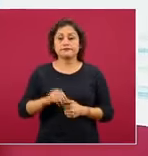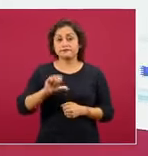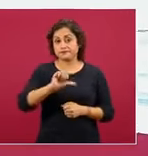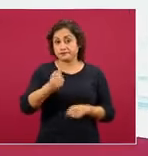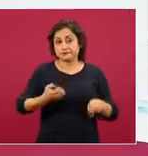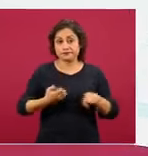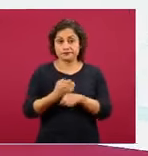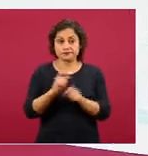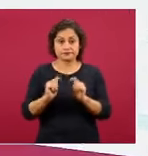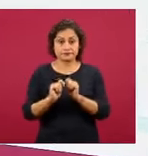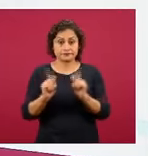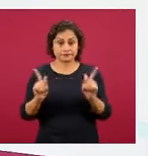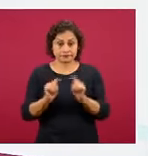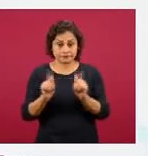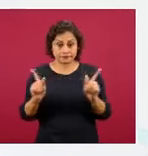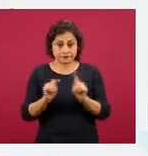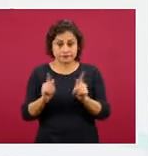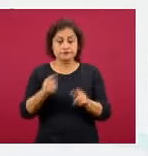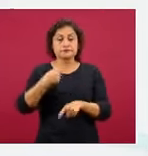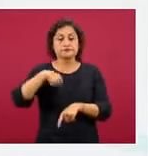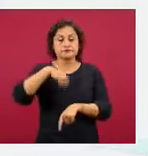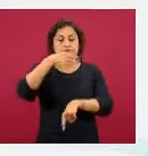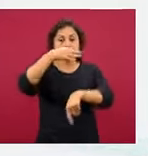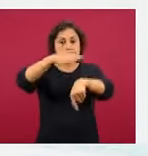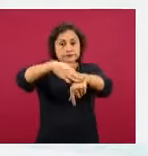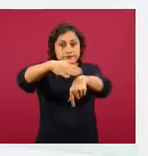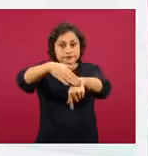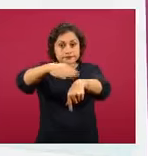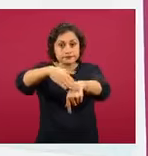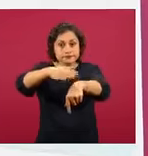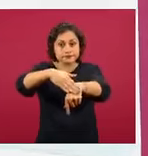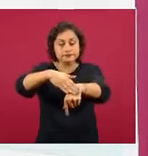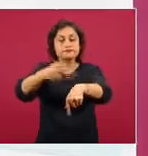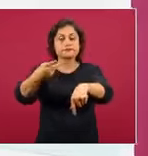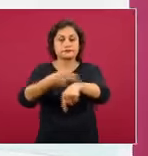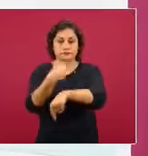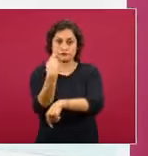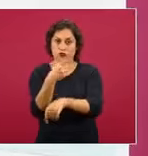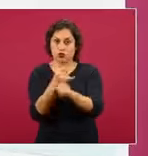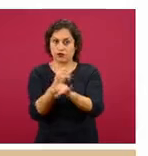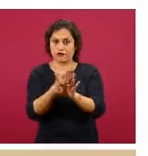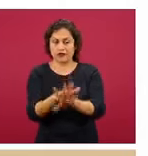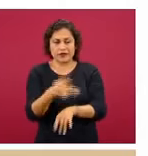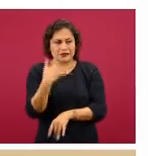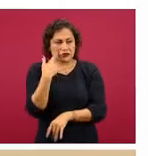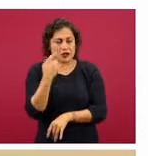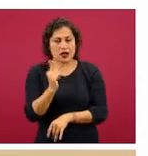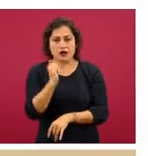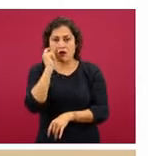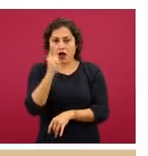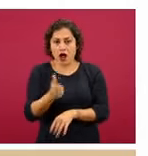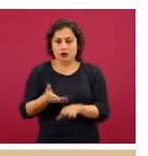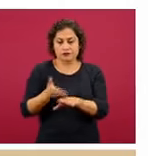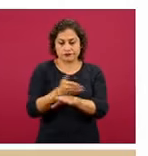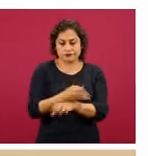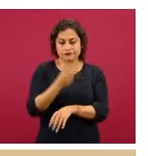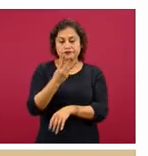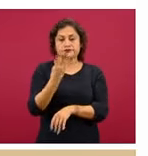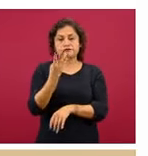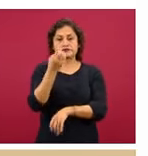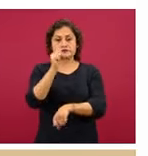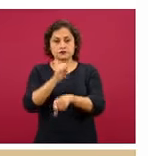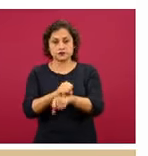es de los otros estados donde hemos alertado de claramente unos datos de subregistro en las últimas 3-4 semanas, la